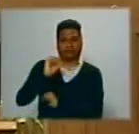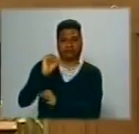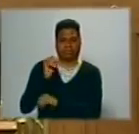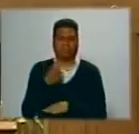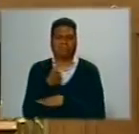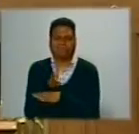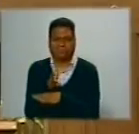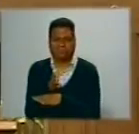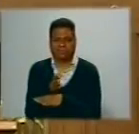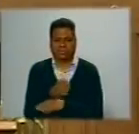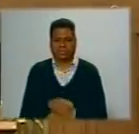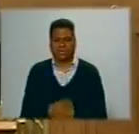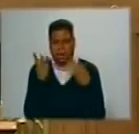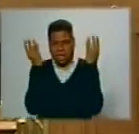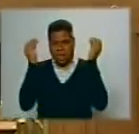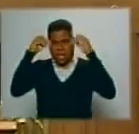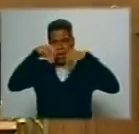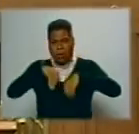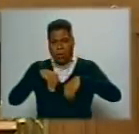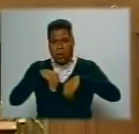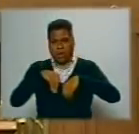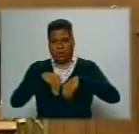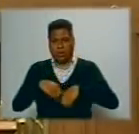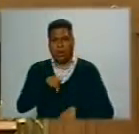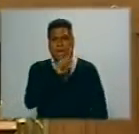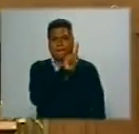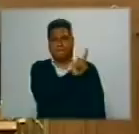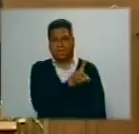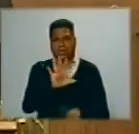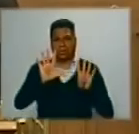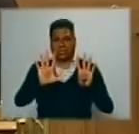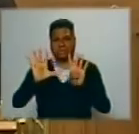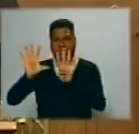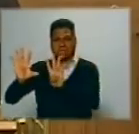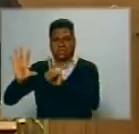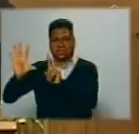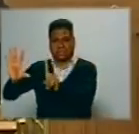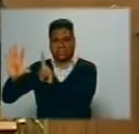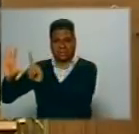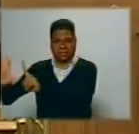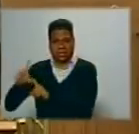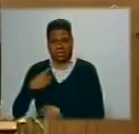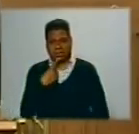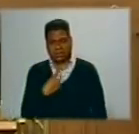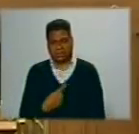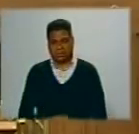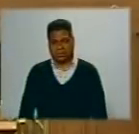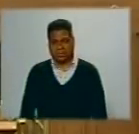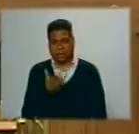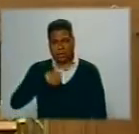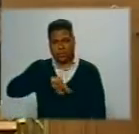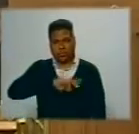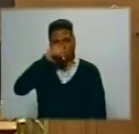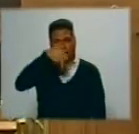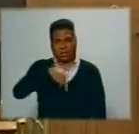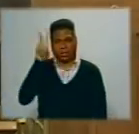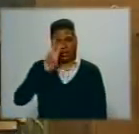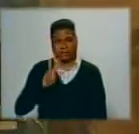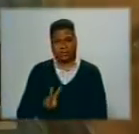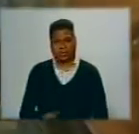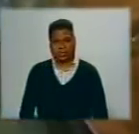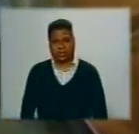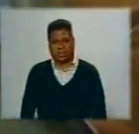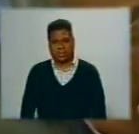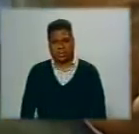flagrantemente el Acuerdo de Ginebra de 1966, que es lo que nosotros como nación soberana